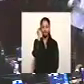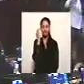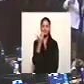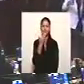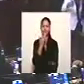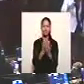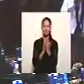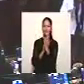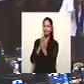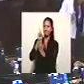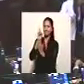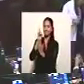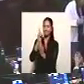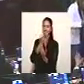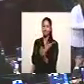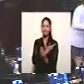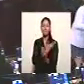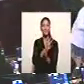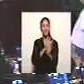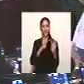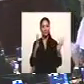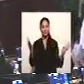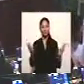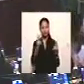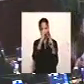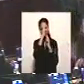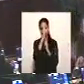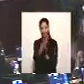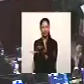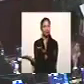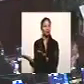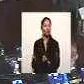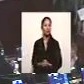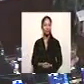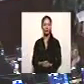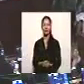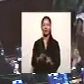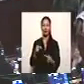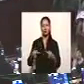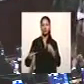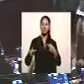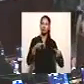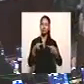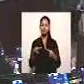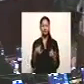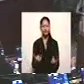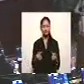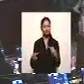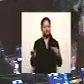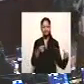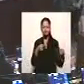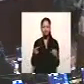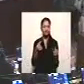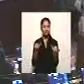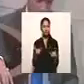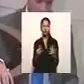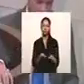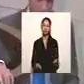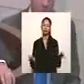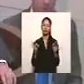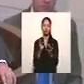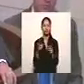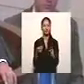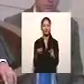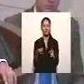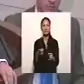Muchas gracias, señor presidente, honorables senadores. Yo creo que el debate que tenemos hoy también es un